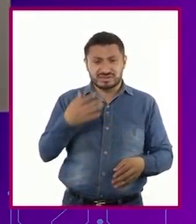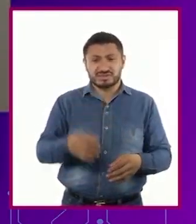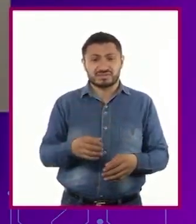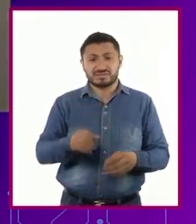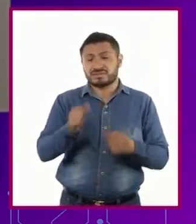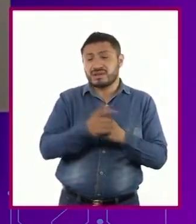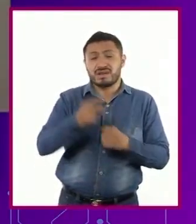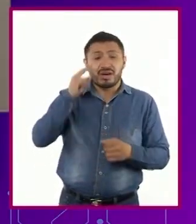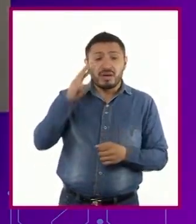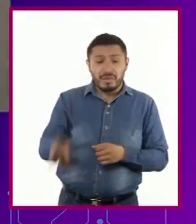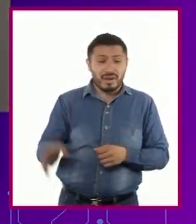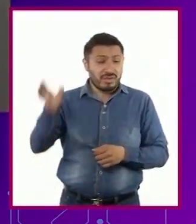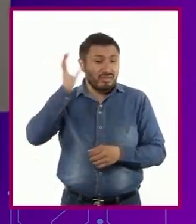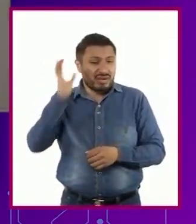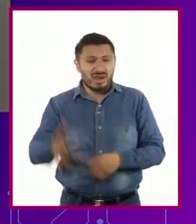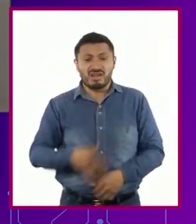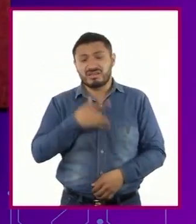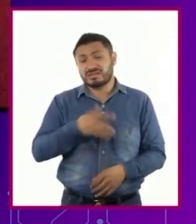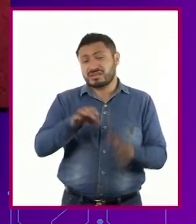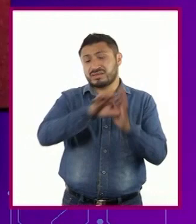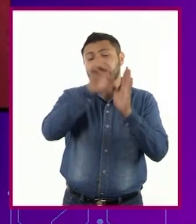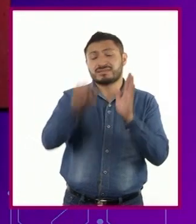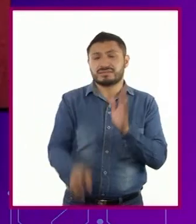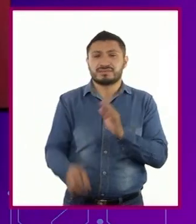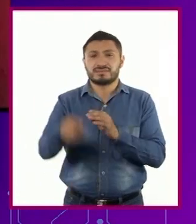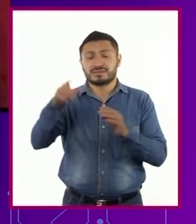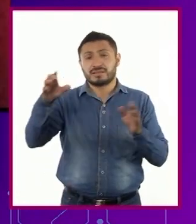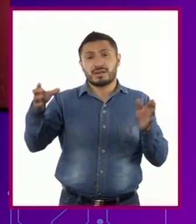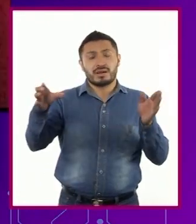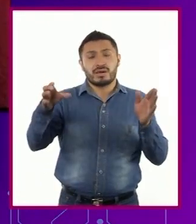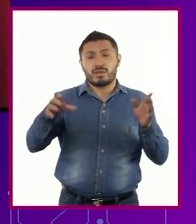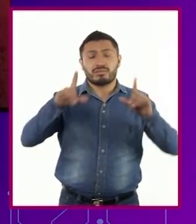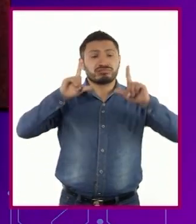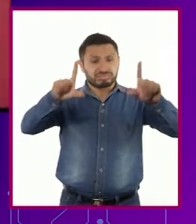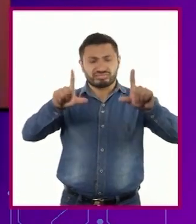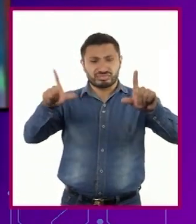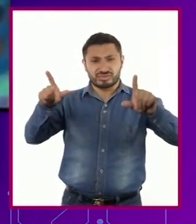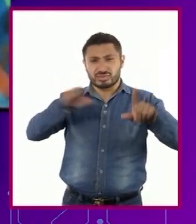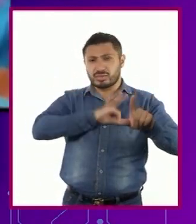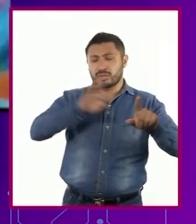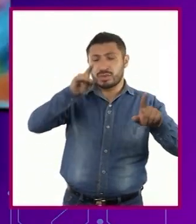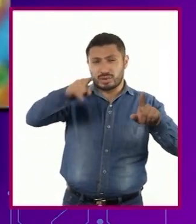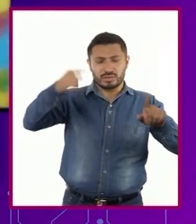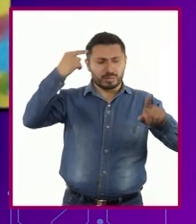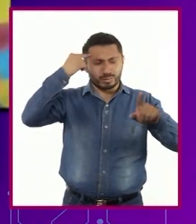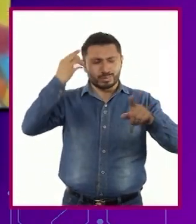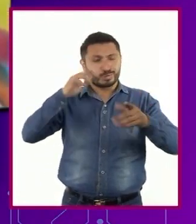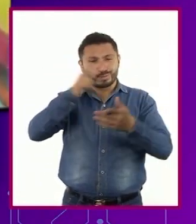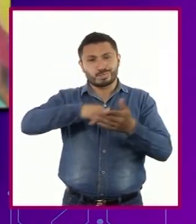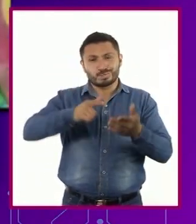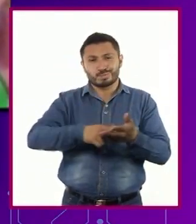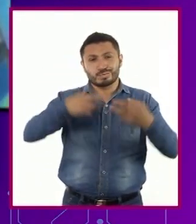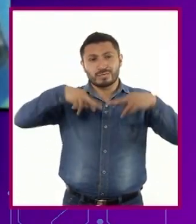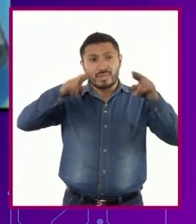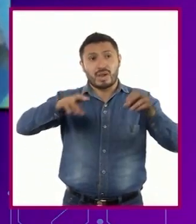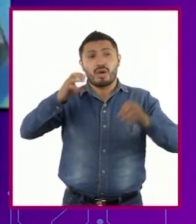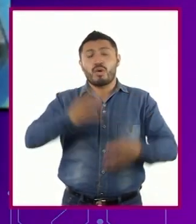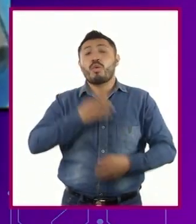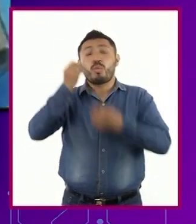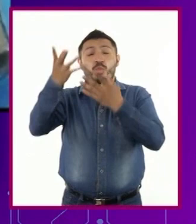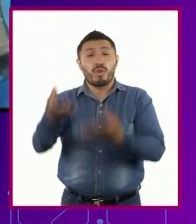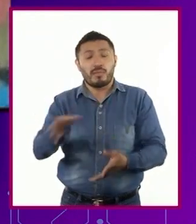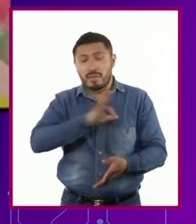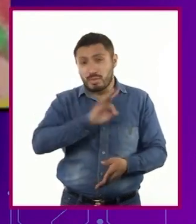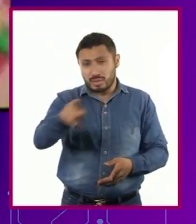verlo, escucharlo o sentirlo. Por ejemplo, un cuadro que sea capaz de transportarte al lugar representado. O un poema que sea capaz